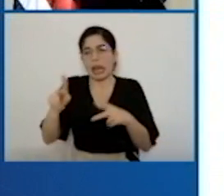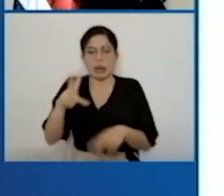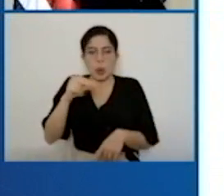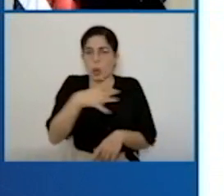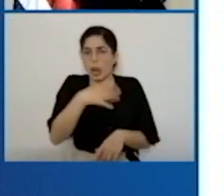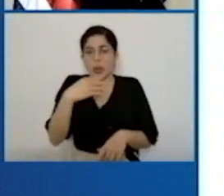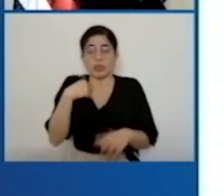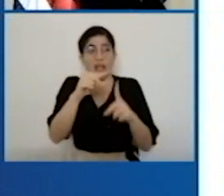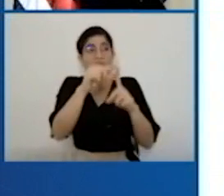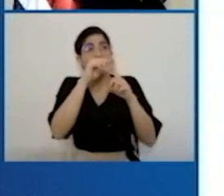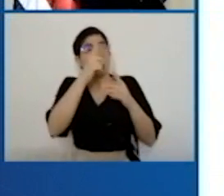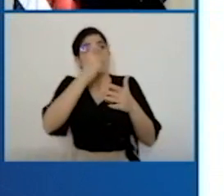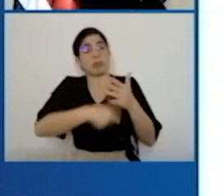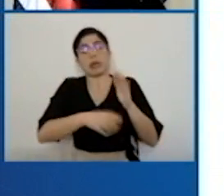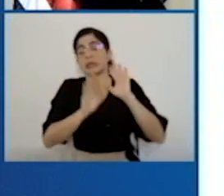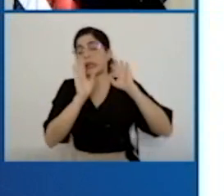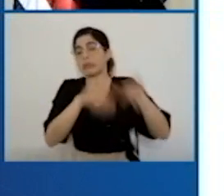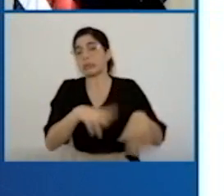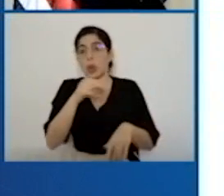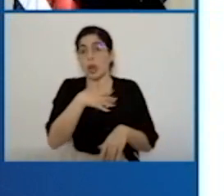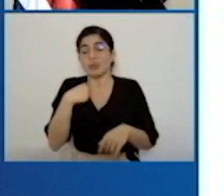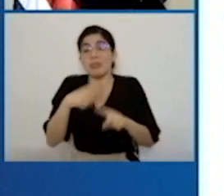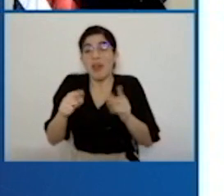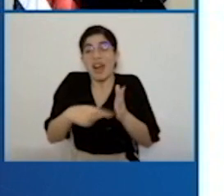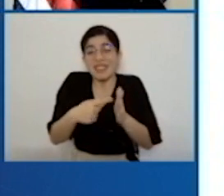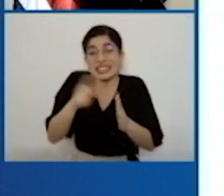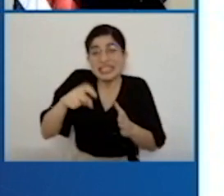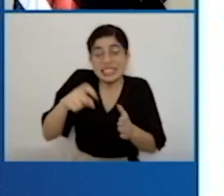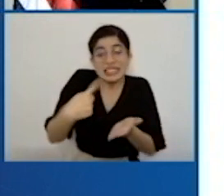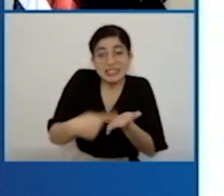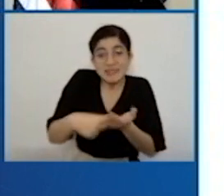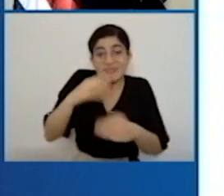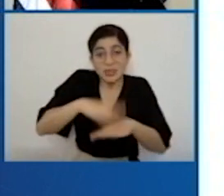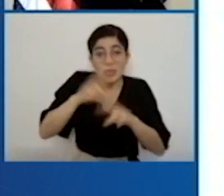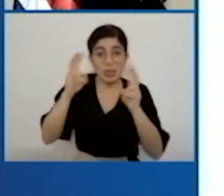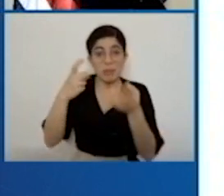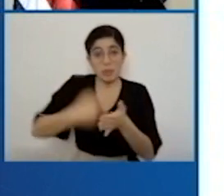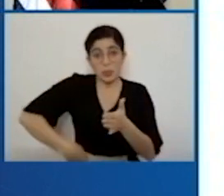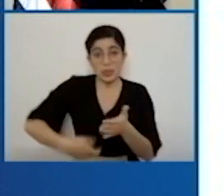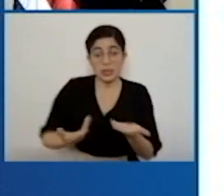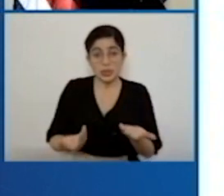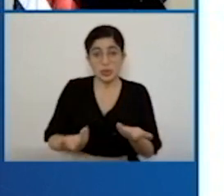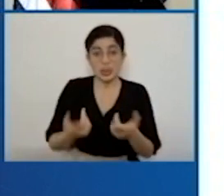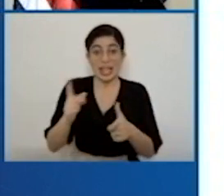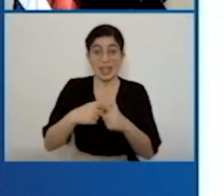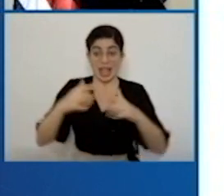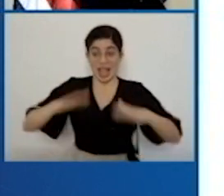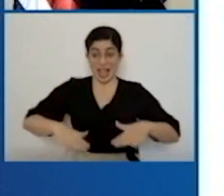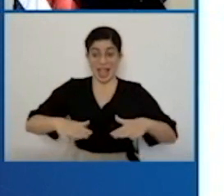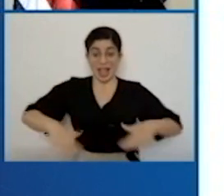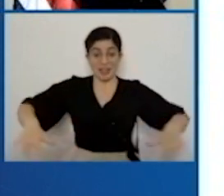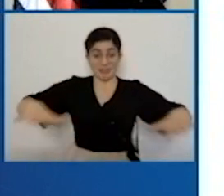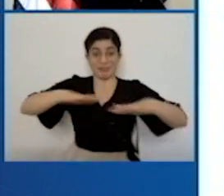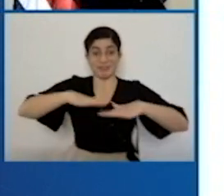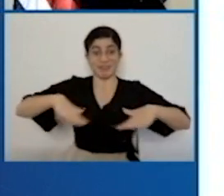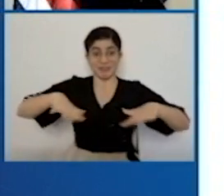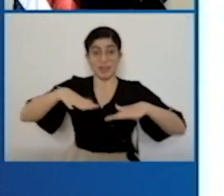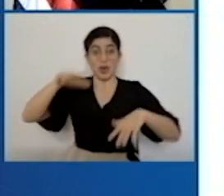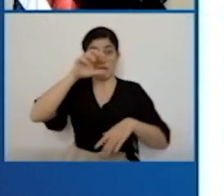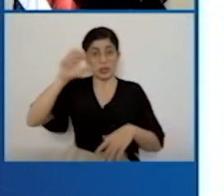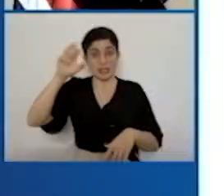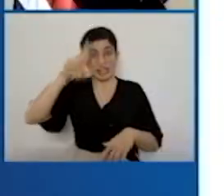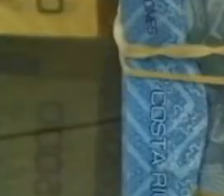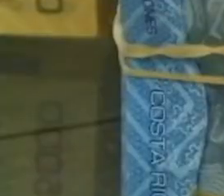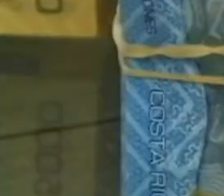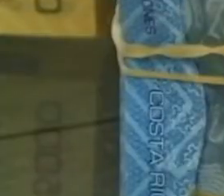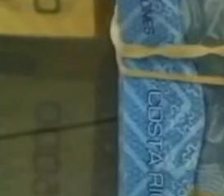hablen de impuestos, pero a veces hay que hablar de impuestos. Y en el contexto costarricense los impuestos son de gran